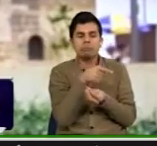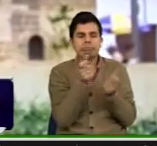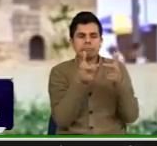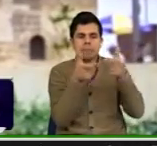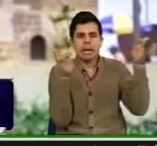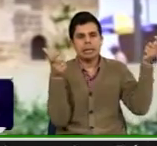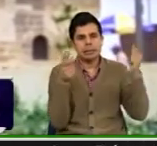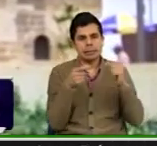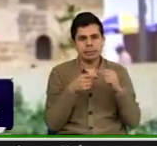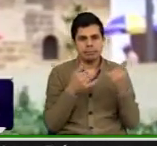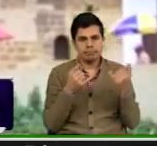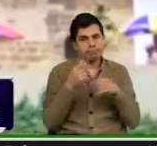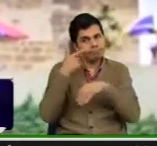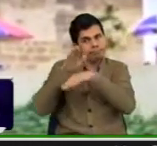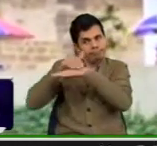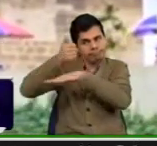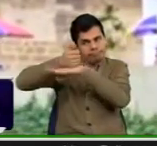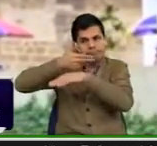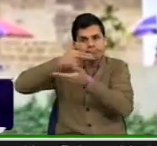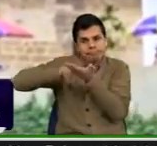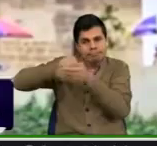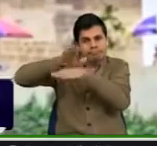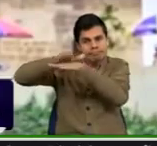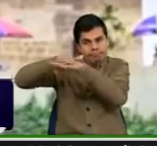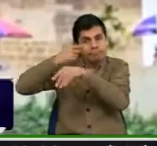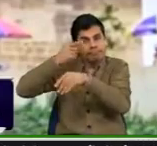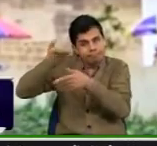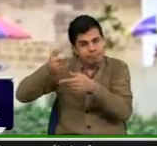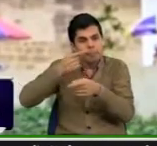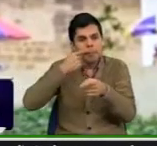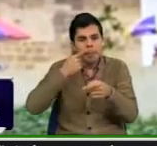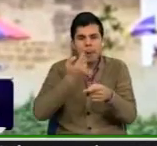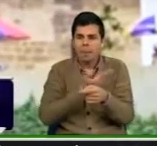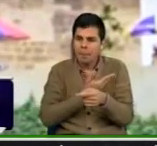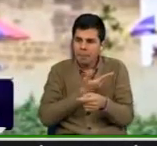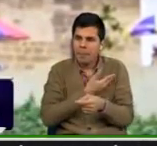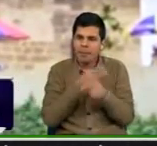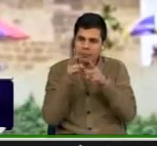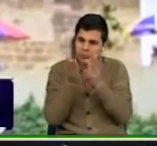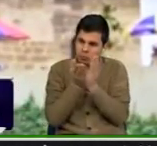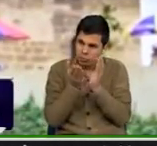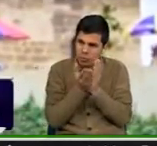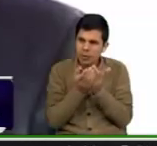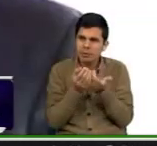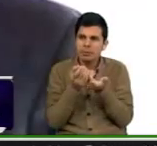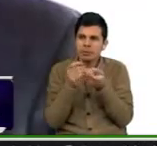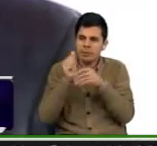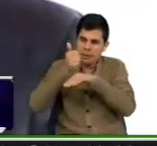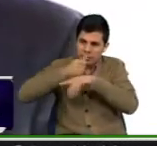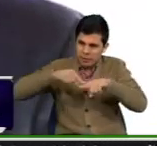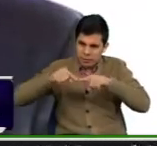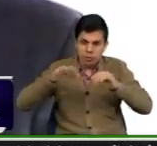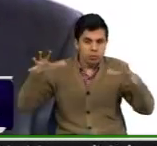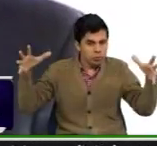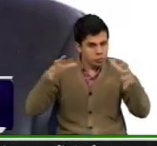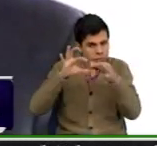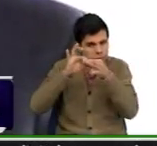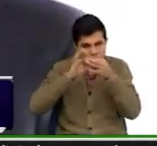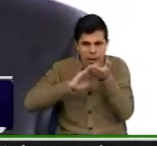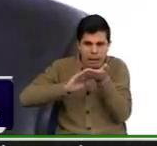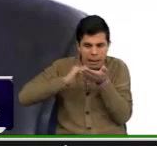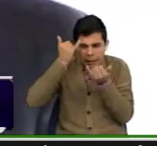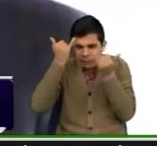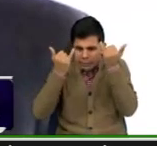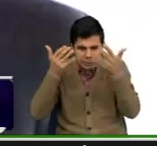planteará estrategias de solución entre rectores, padres de familia y los mismos estudiantes. Actualmente ya se formuló